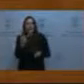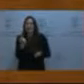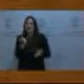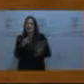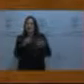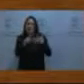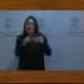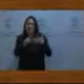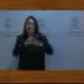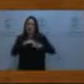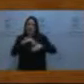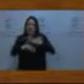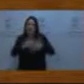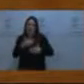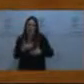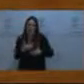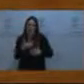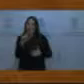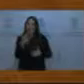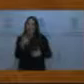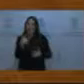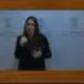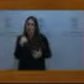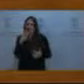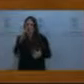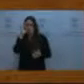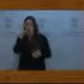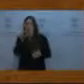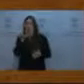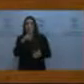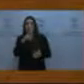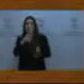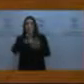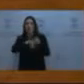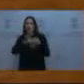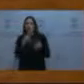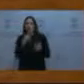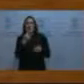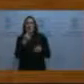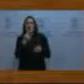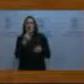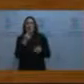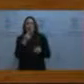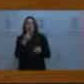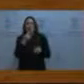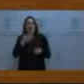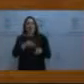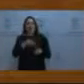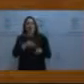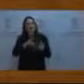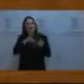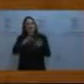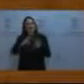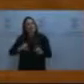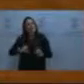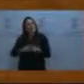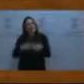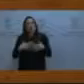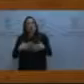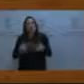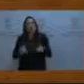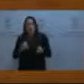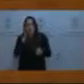el proceso. Y sobre todo, me llamó la atención que hacían especial hincapié en las cuestiones referidas a la salud de los niños.